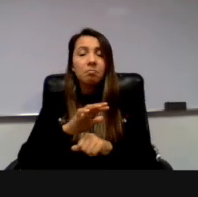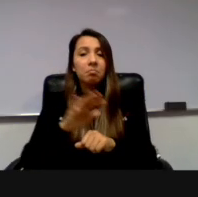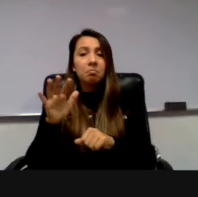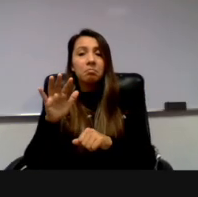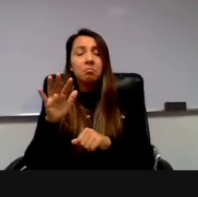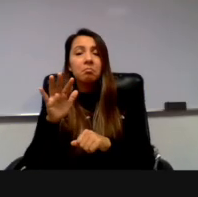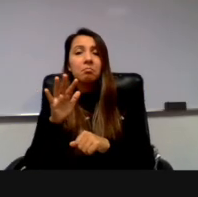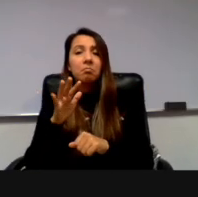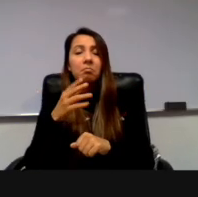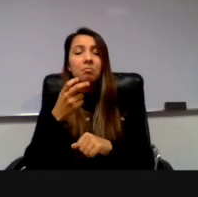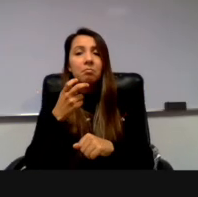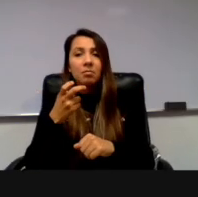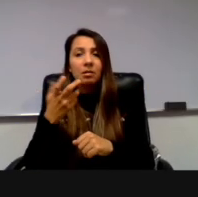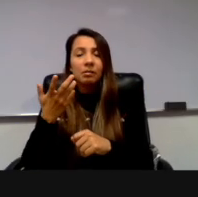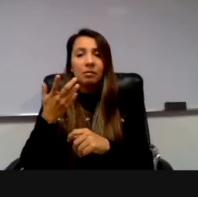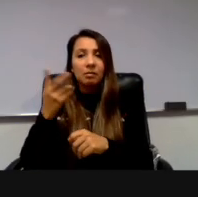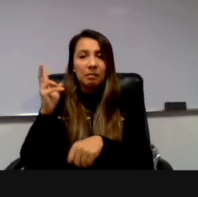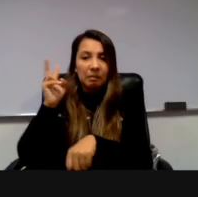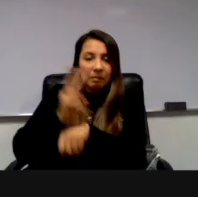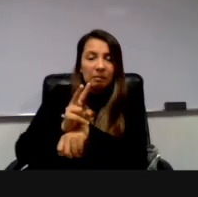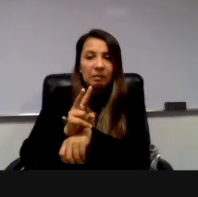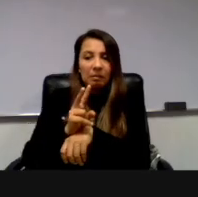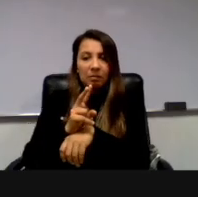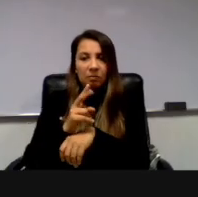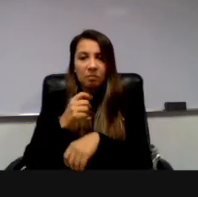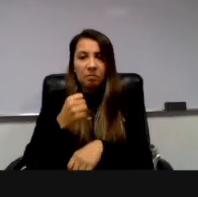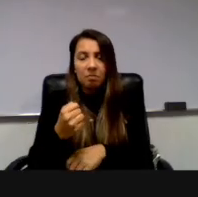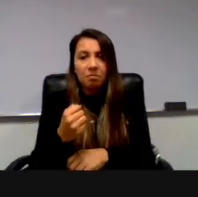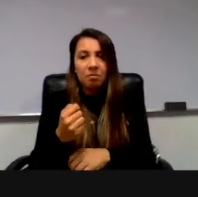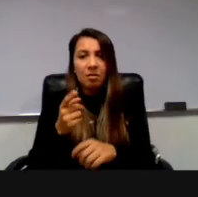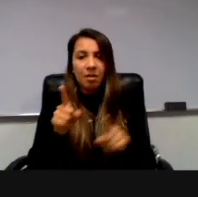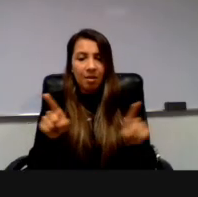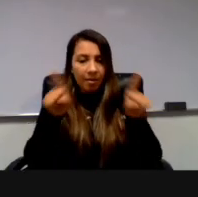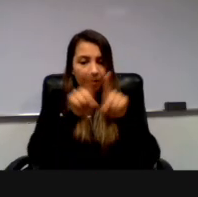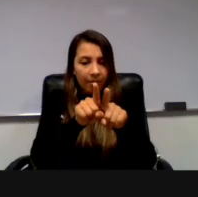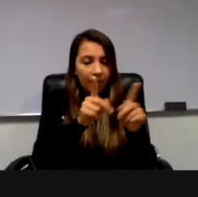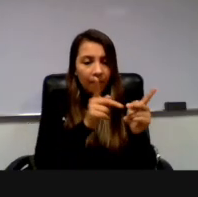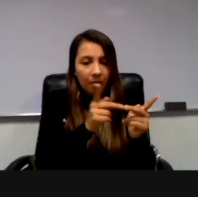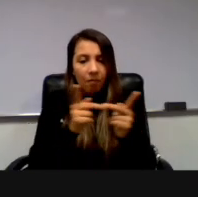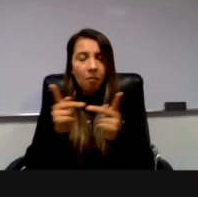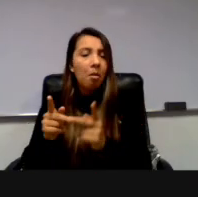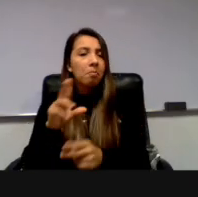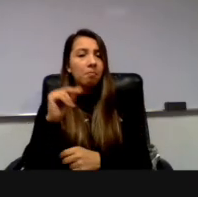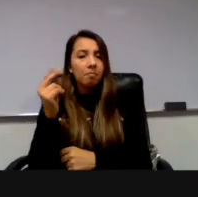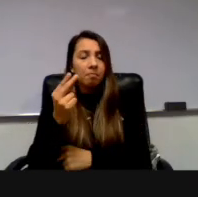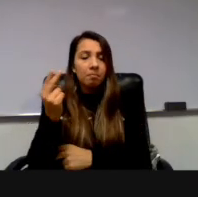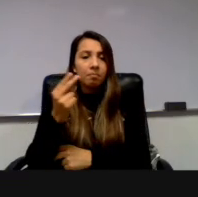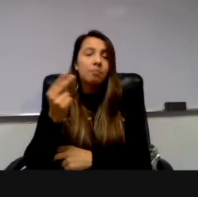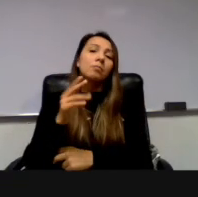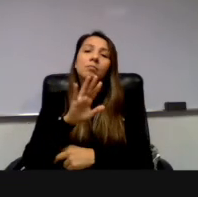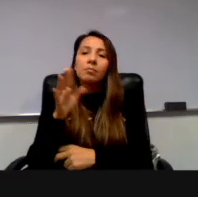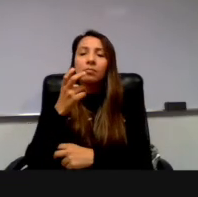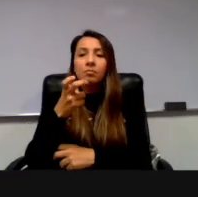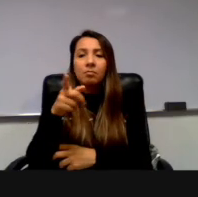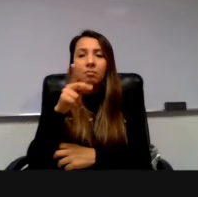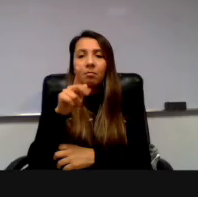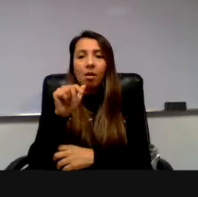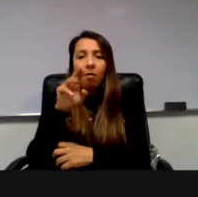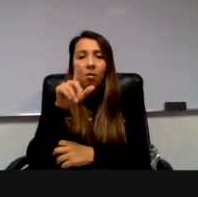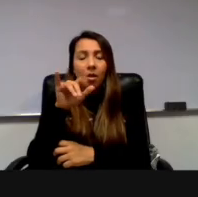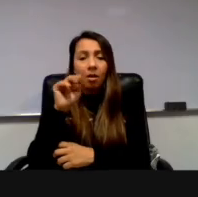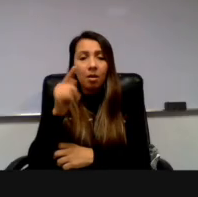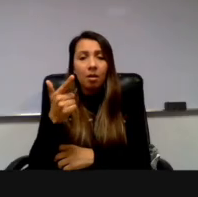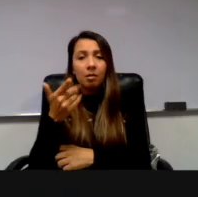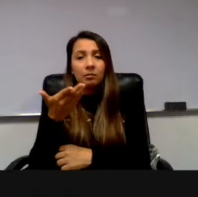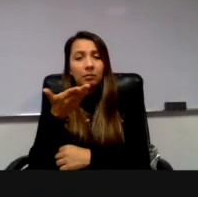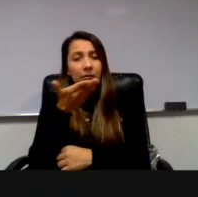y pues no estuvieron sujetos a revisión por pares. Y Pauling en particular, pues le encargó la escritura de los